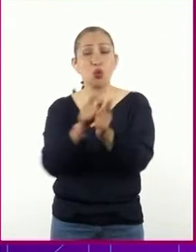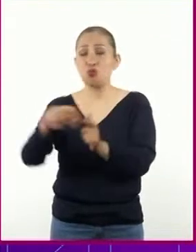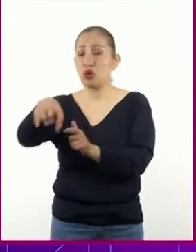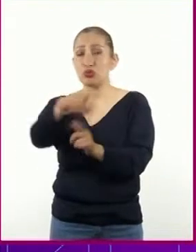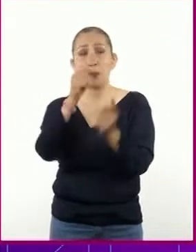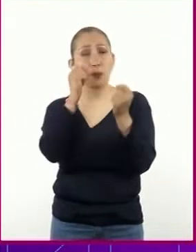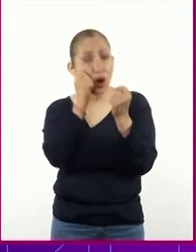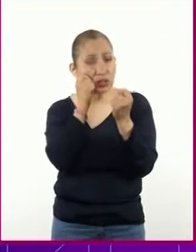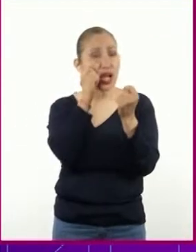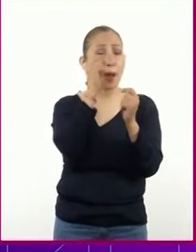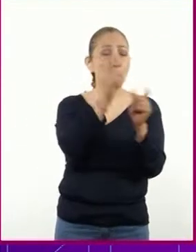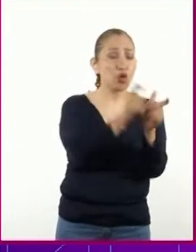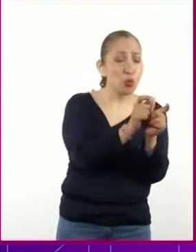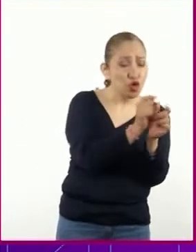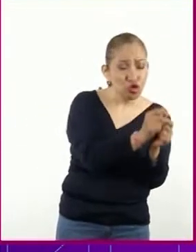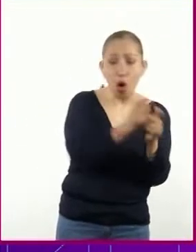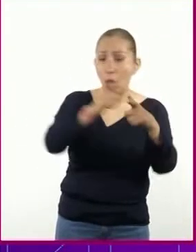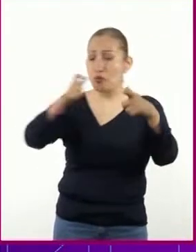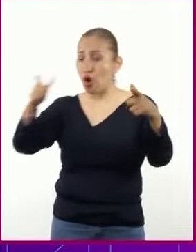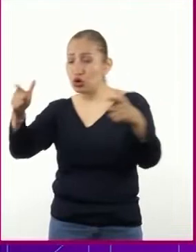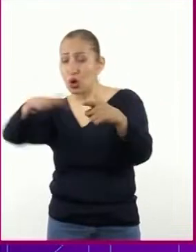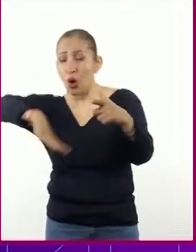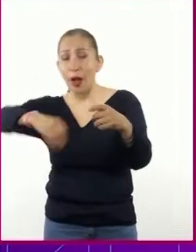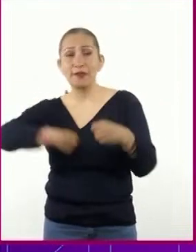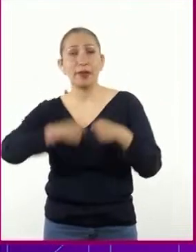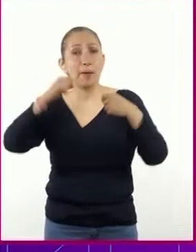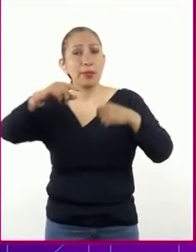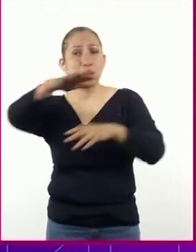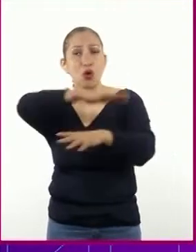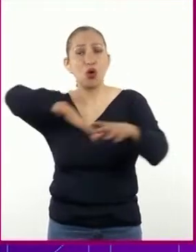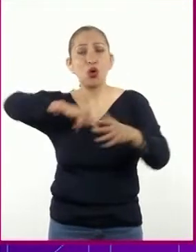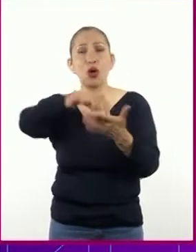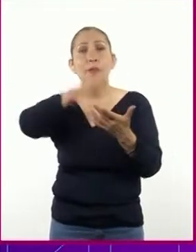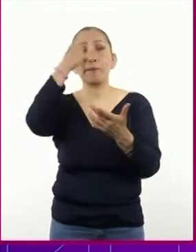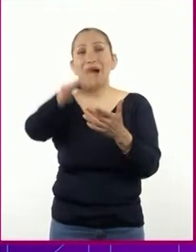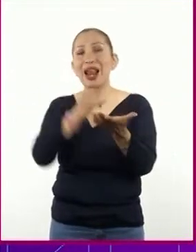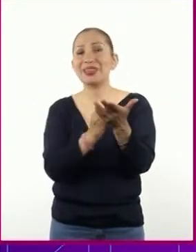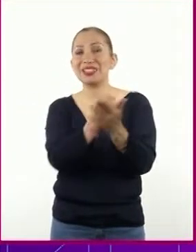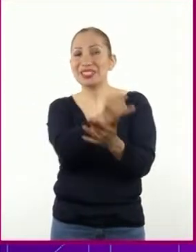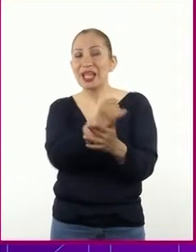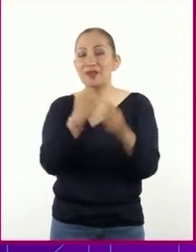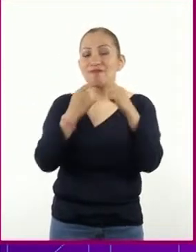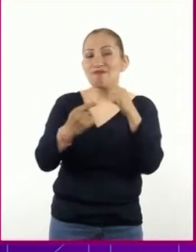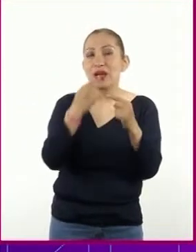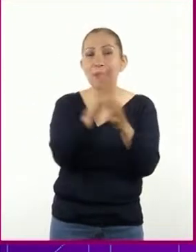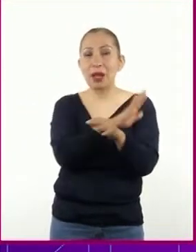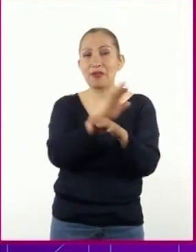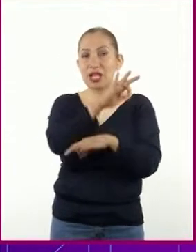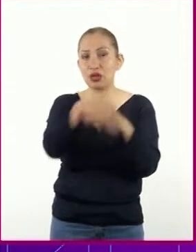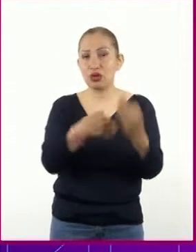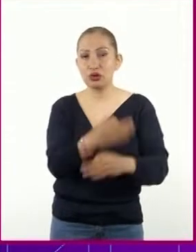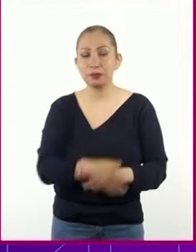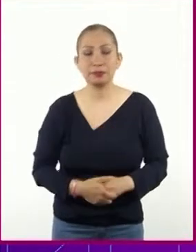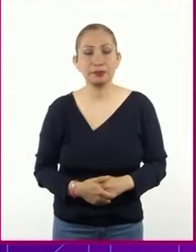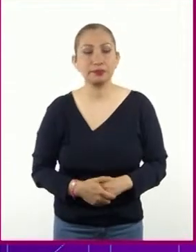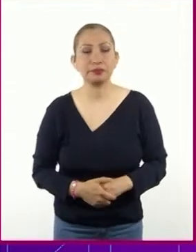sociales, tanto minorías como mayorías que viven en un mismo lugar, para tomar las decisiones que beneficien a